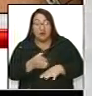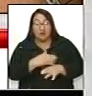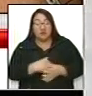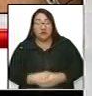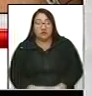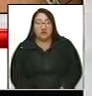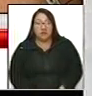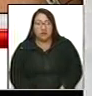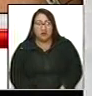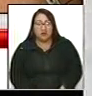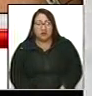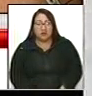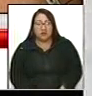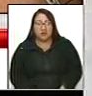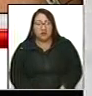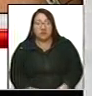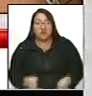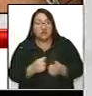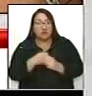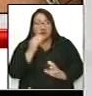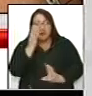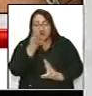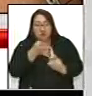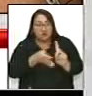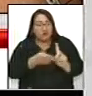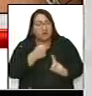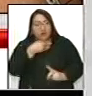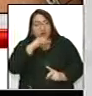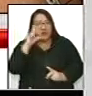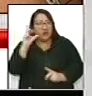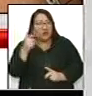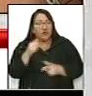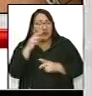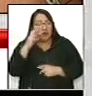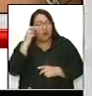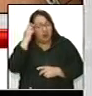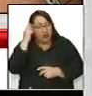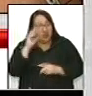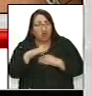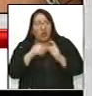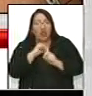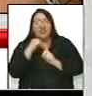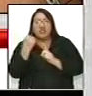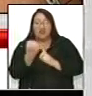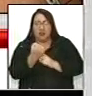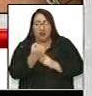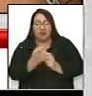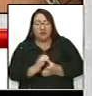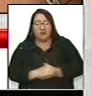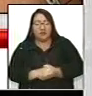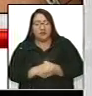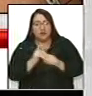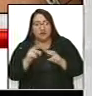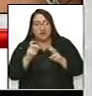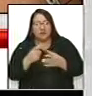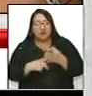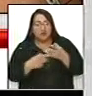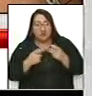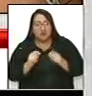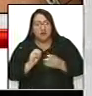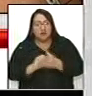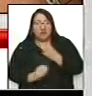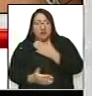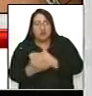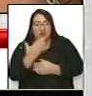son el perfil básicamente de la mujer líder en la política y en la sociedad, ¿no? Ese es el tema que se ha tratado más